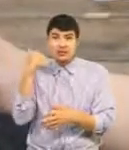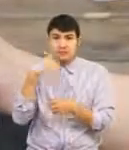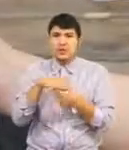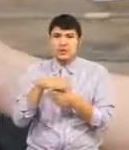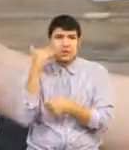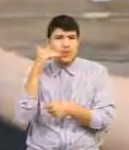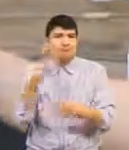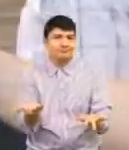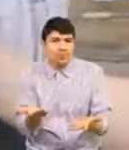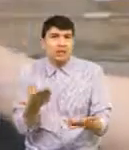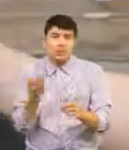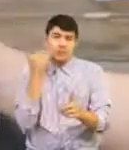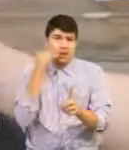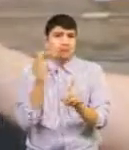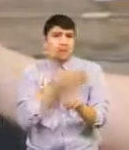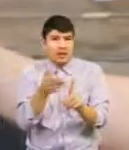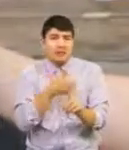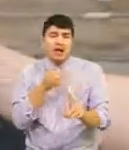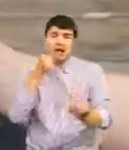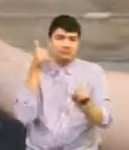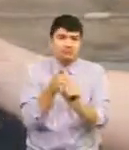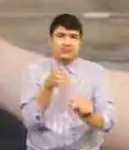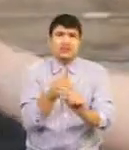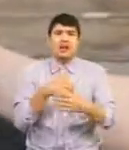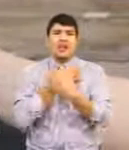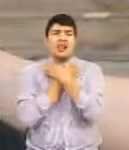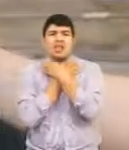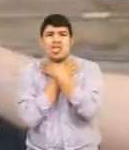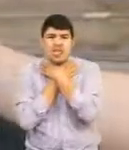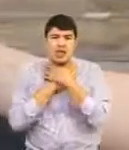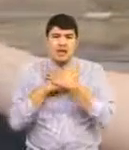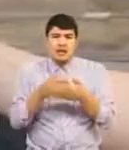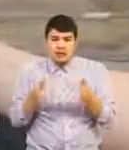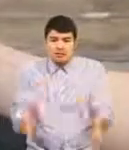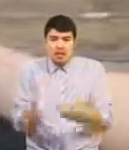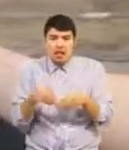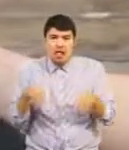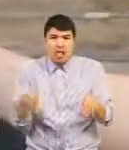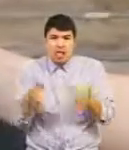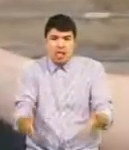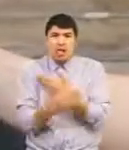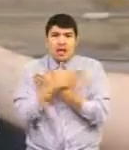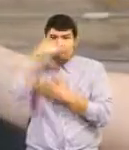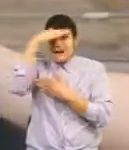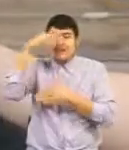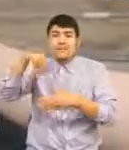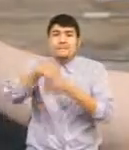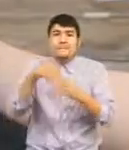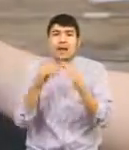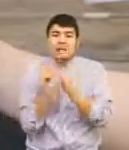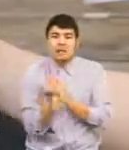que tuvo violencia sexual, que fue asfixia mecánica, que fue enterrada en el patio de la casa del homicida y